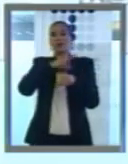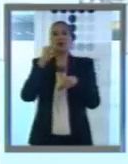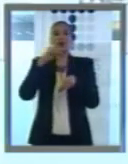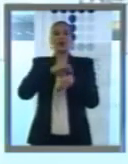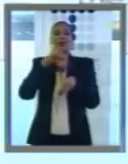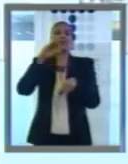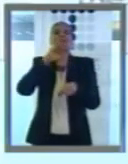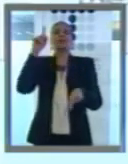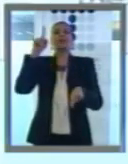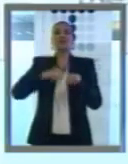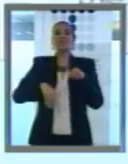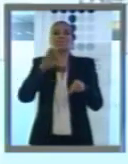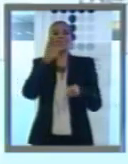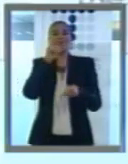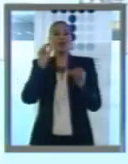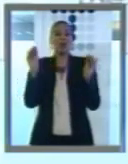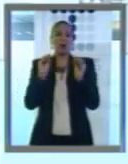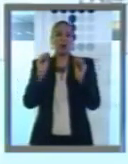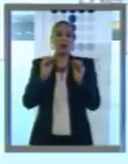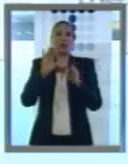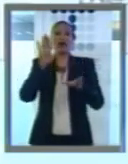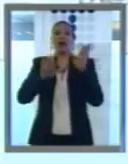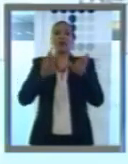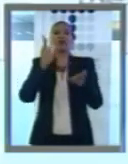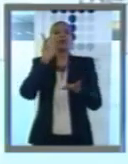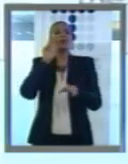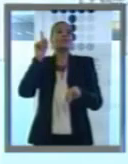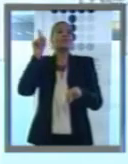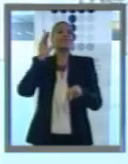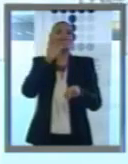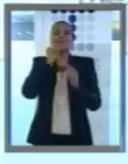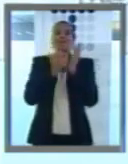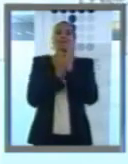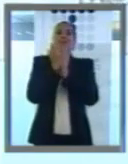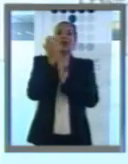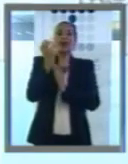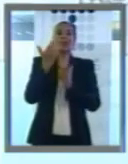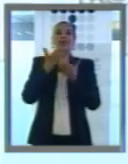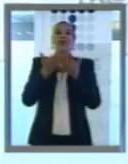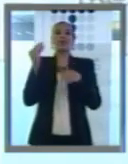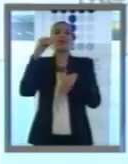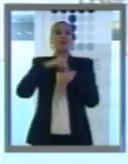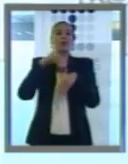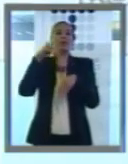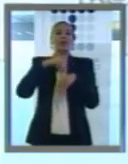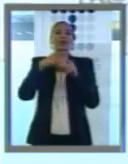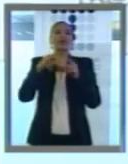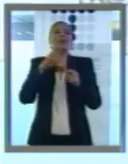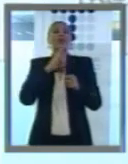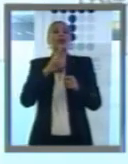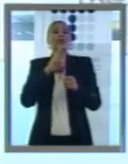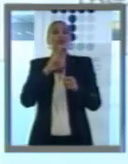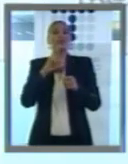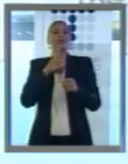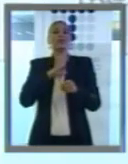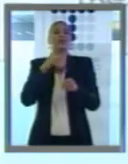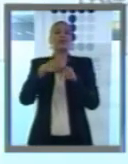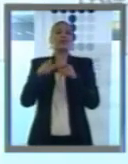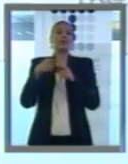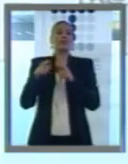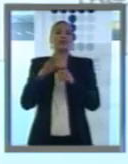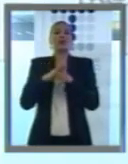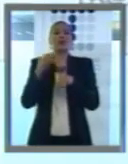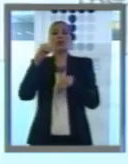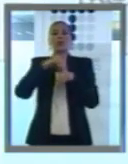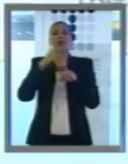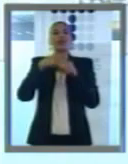combate no han sido efectivos. Se han visto rebasados y no han aportado los resultados esperados. Esto ha coadyuvado